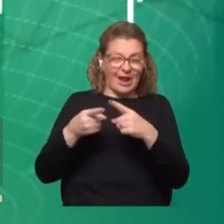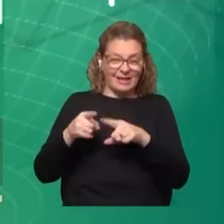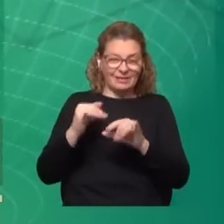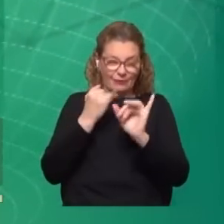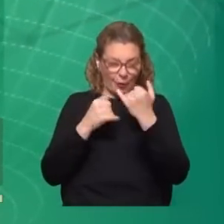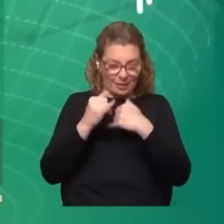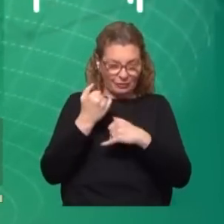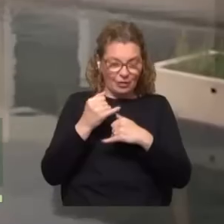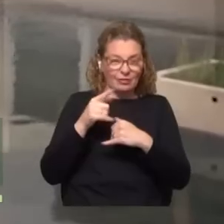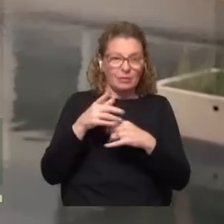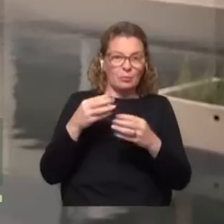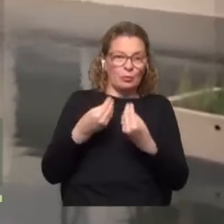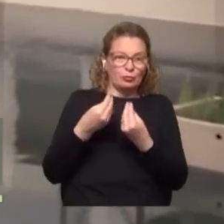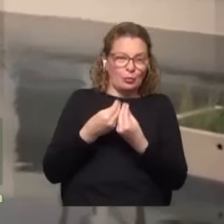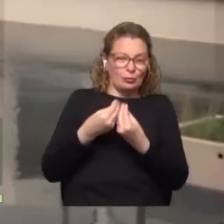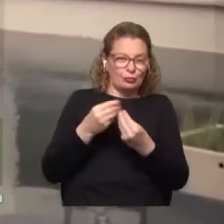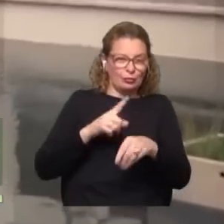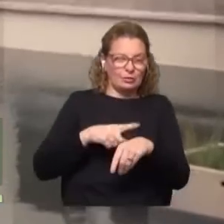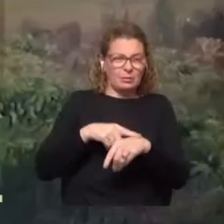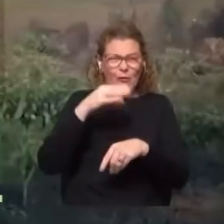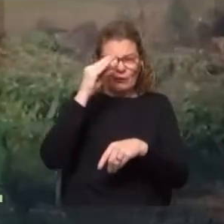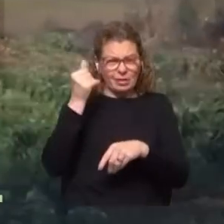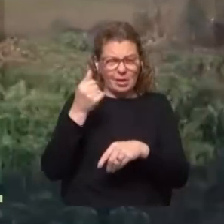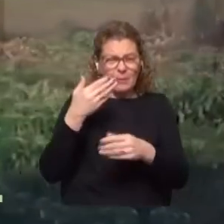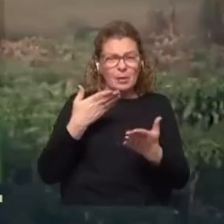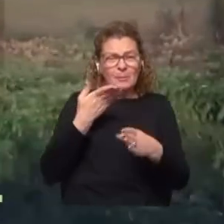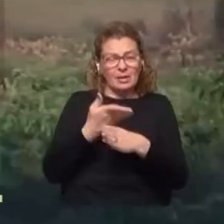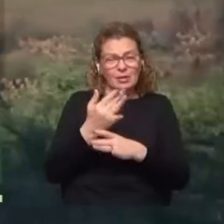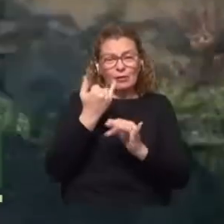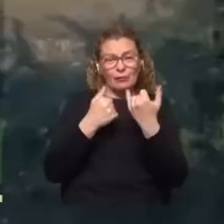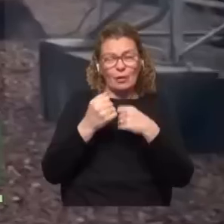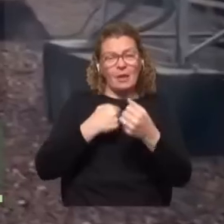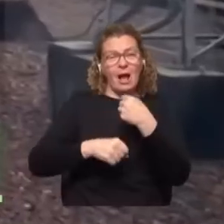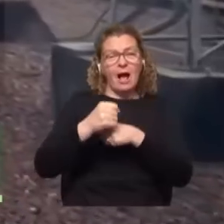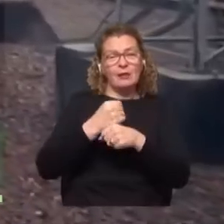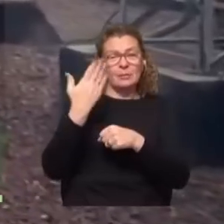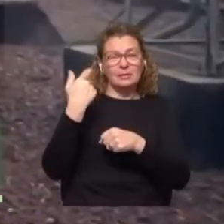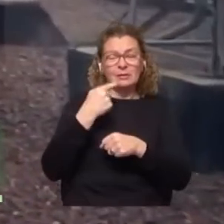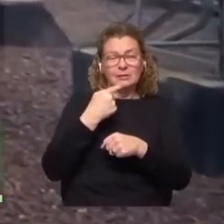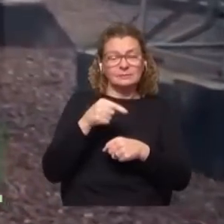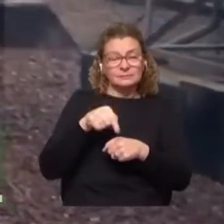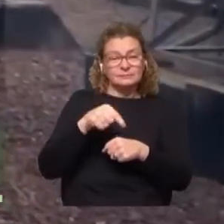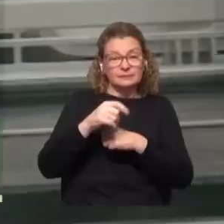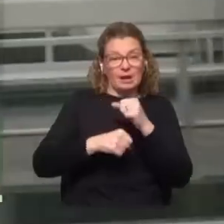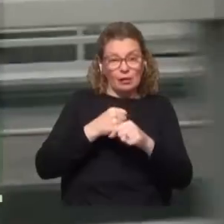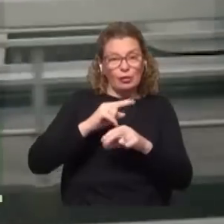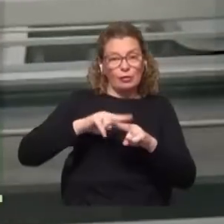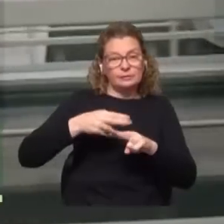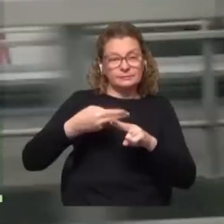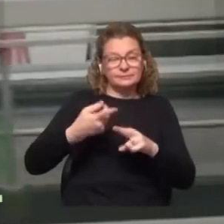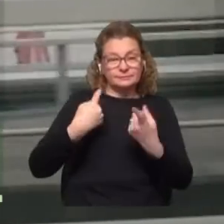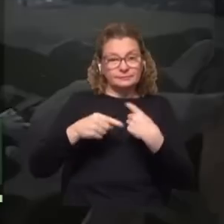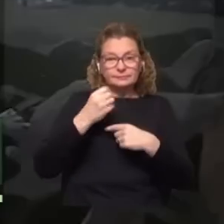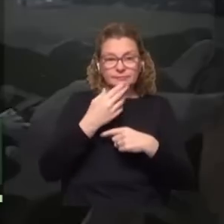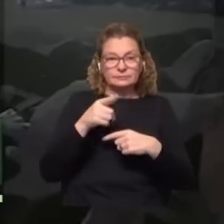que que que nos abruman todo el tiempo nos olvida pero ya hubo un pedido de informe el año pasado que se explicó esto y bueno este año lo mismo este Pero